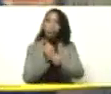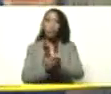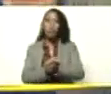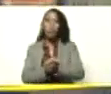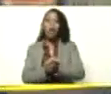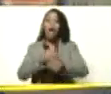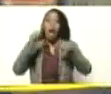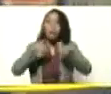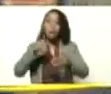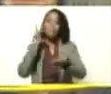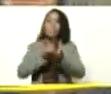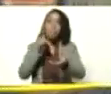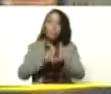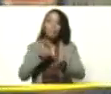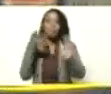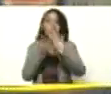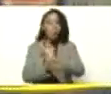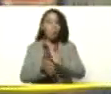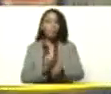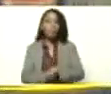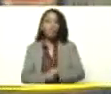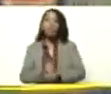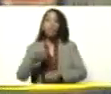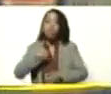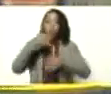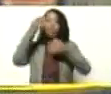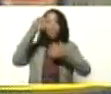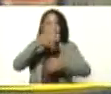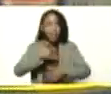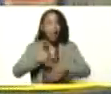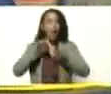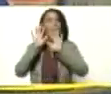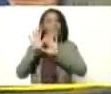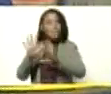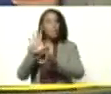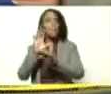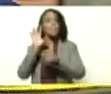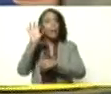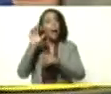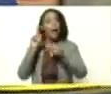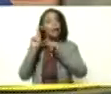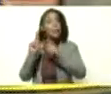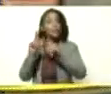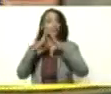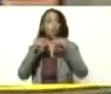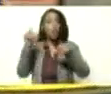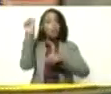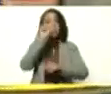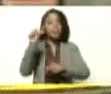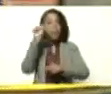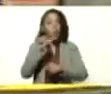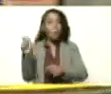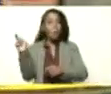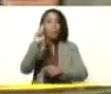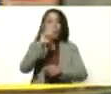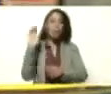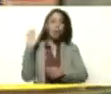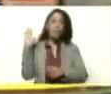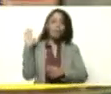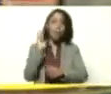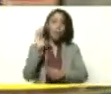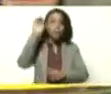clases presenciales no quiero que se mantenga el país así en todos los semanas y meses que están por venir